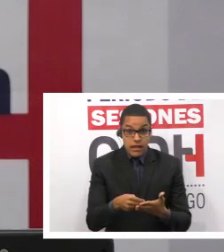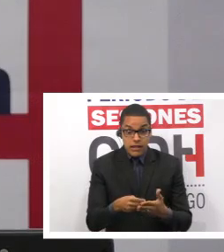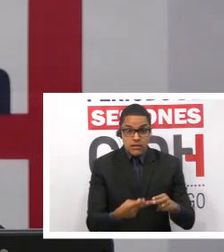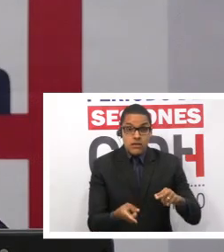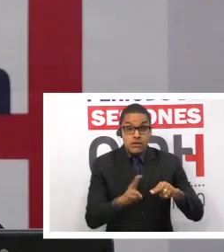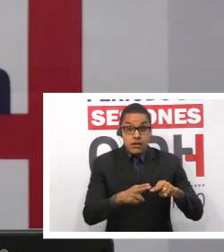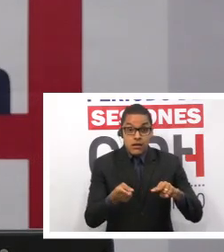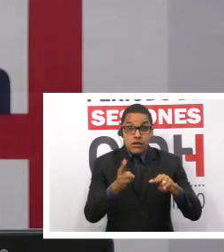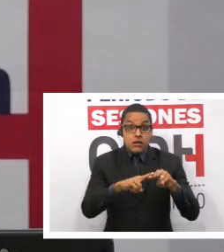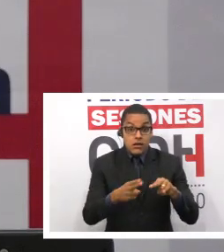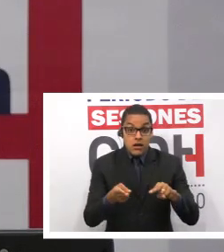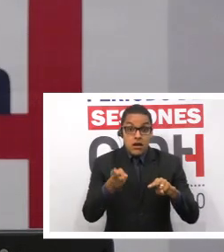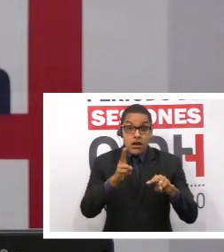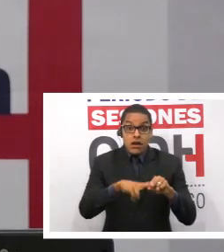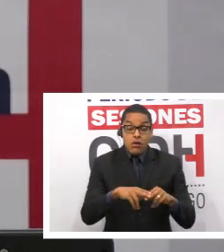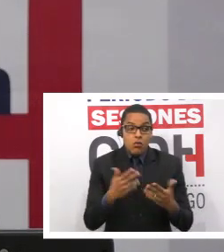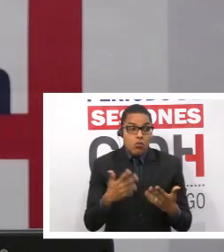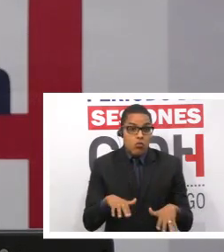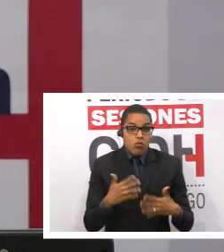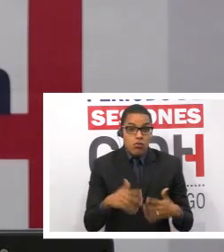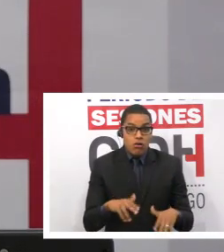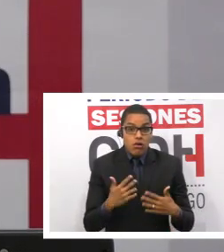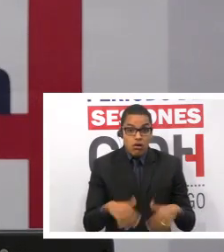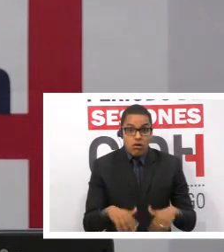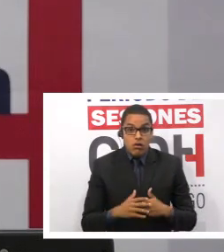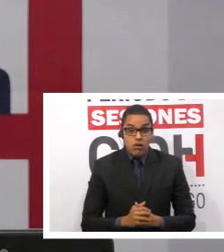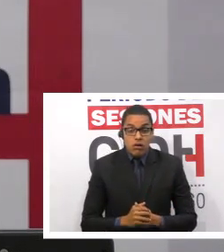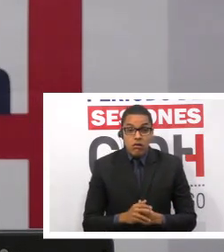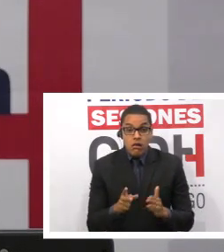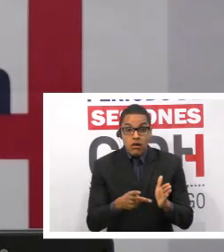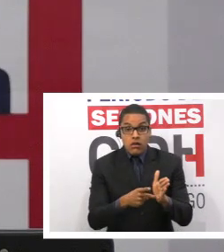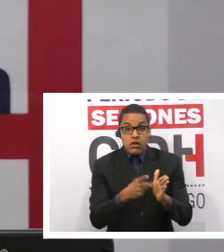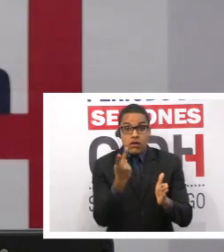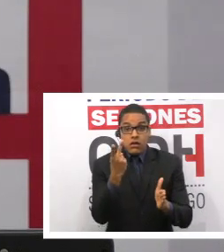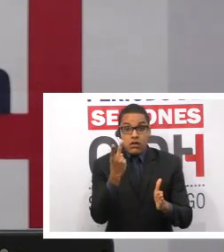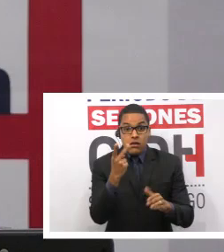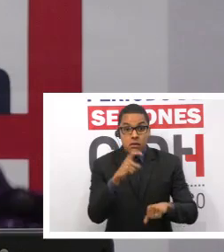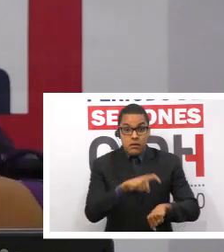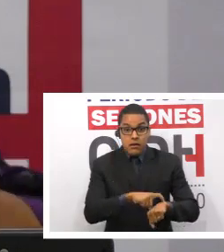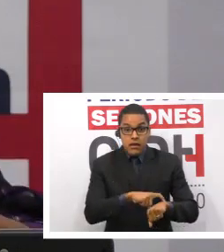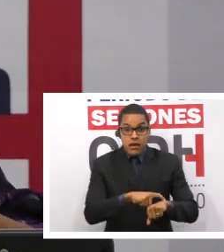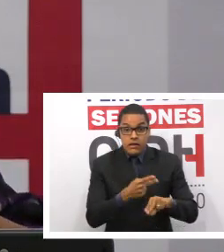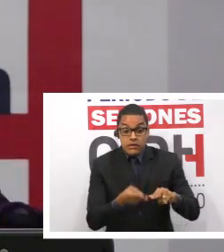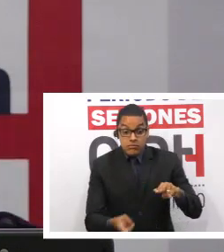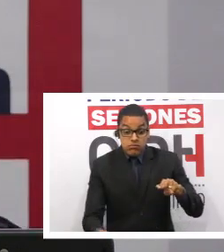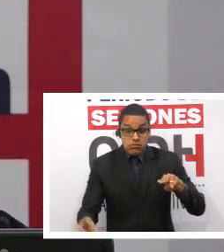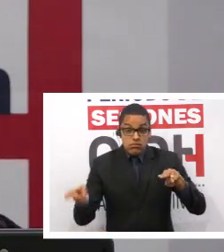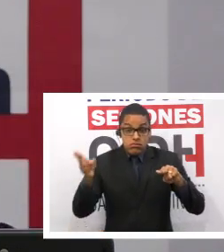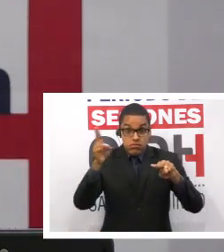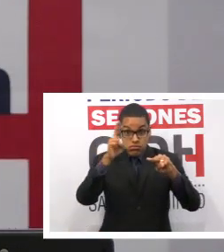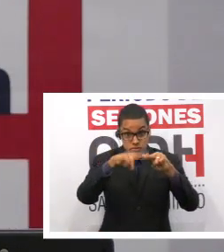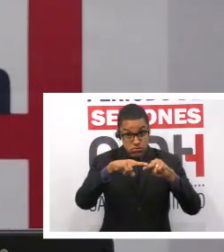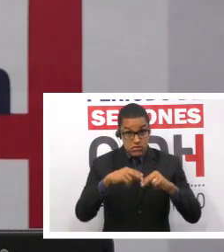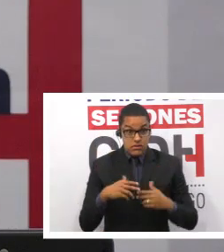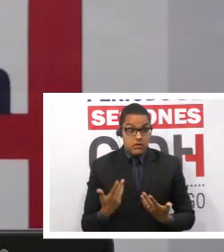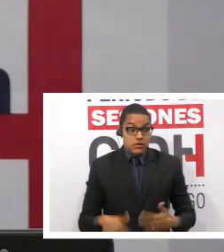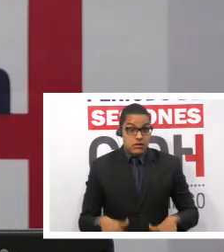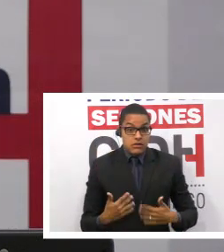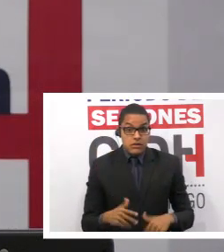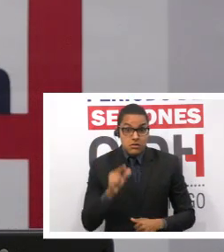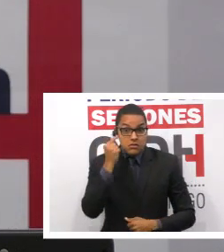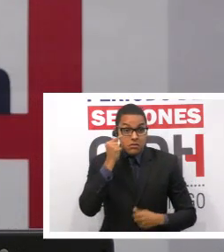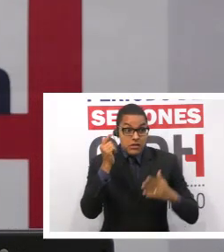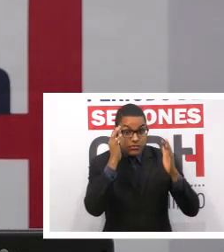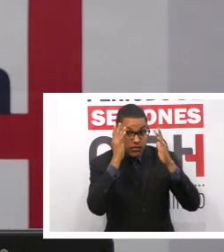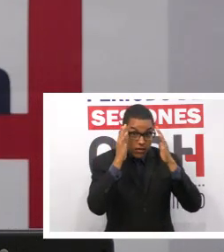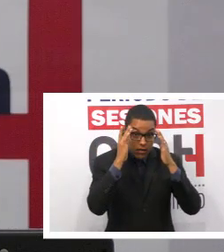y no cansar a costa de ir de ese impacto the